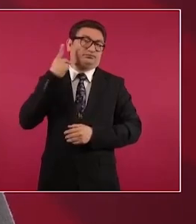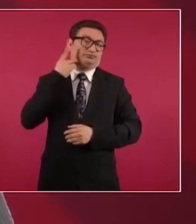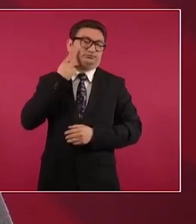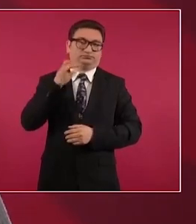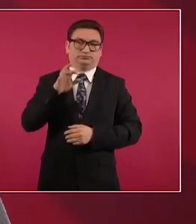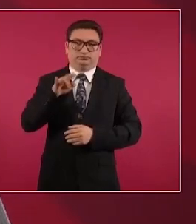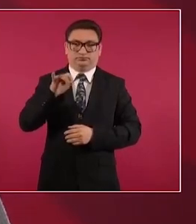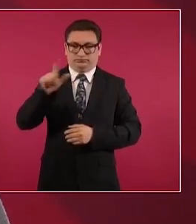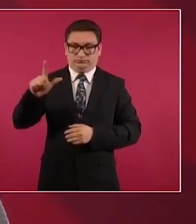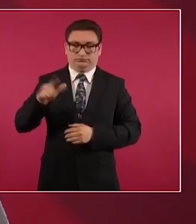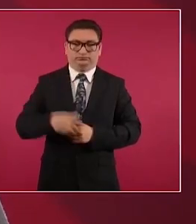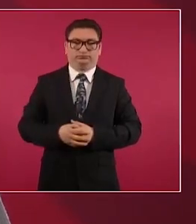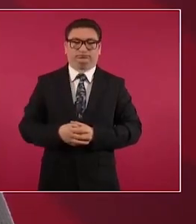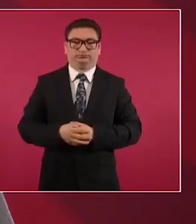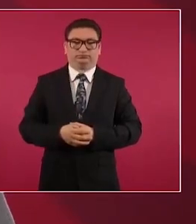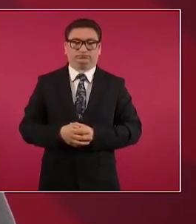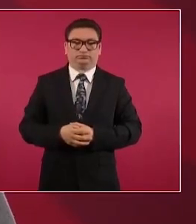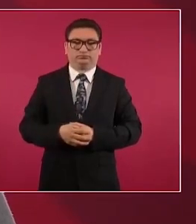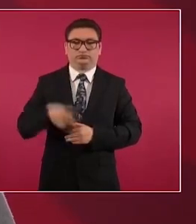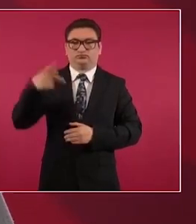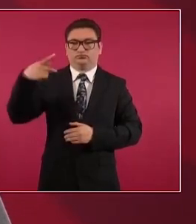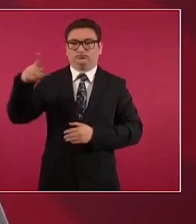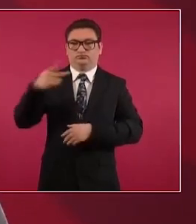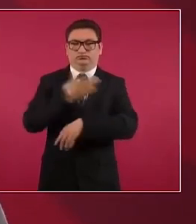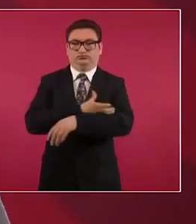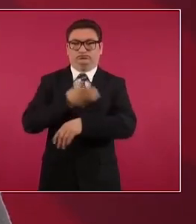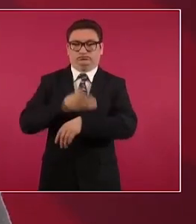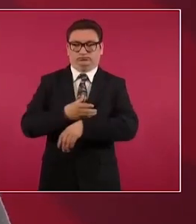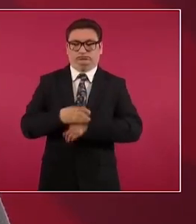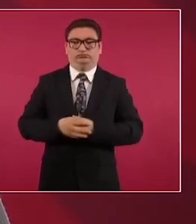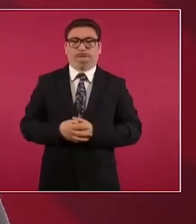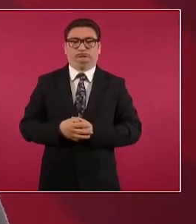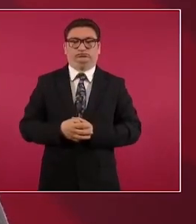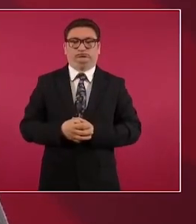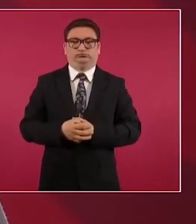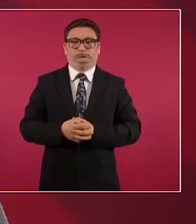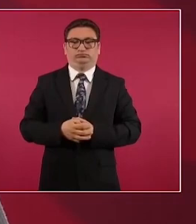Krill, sus compañeros,